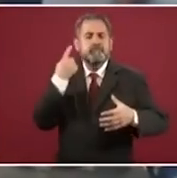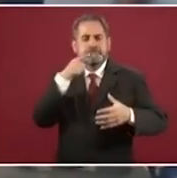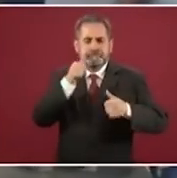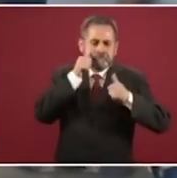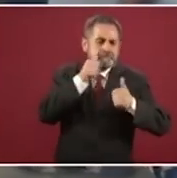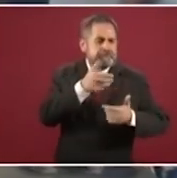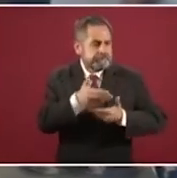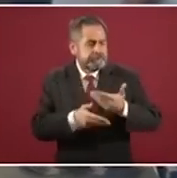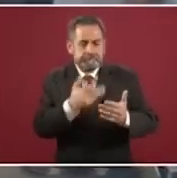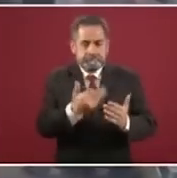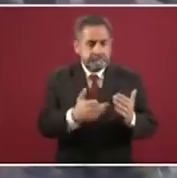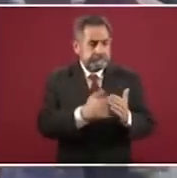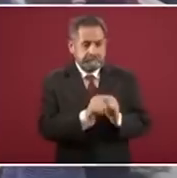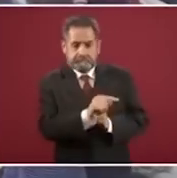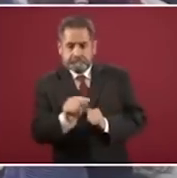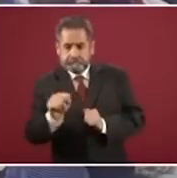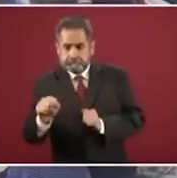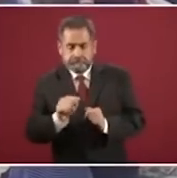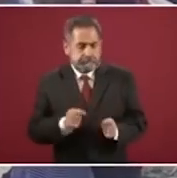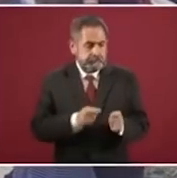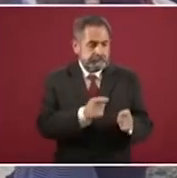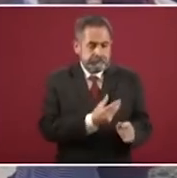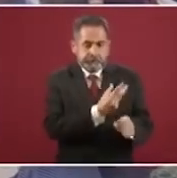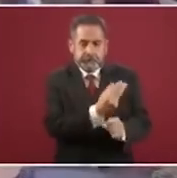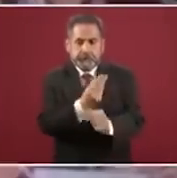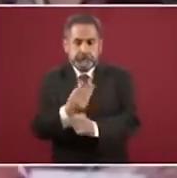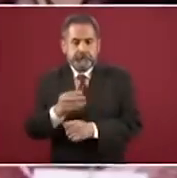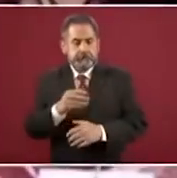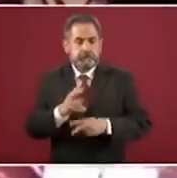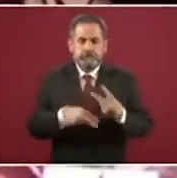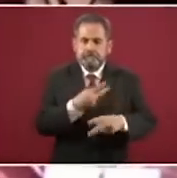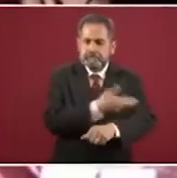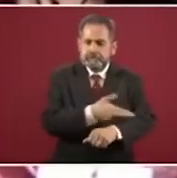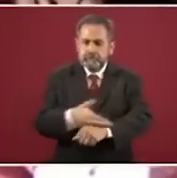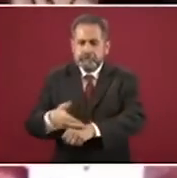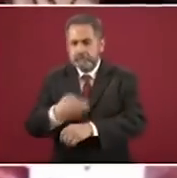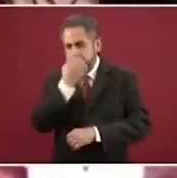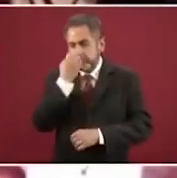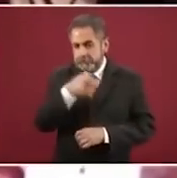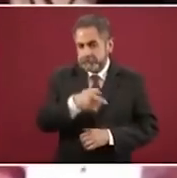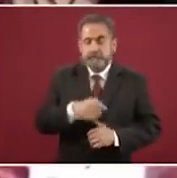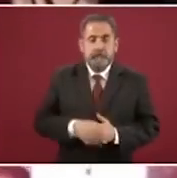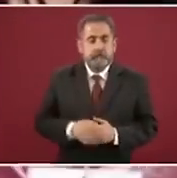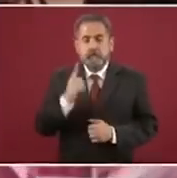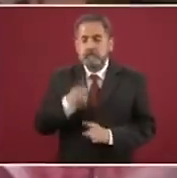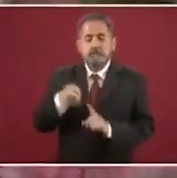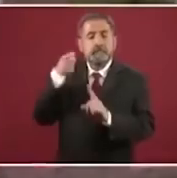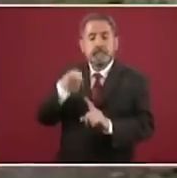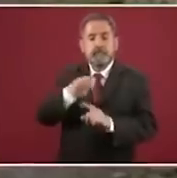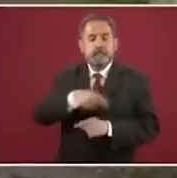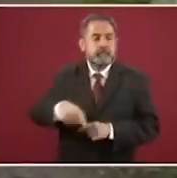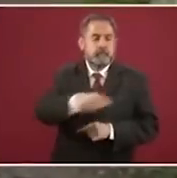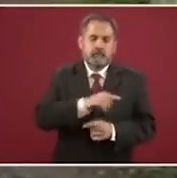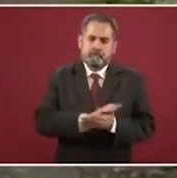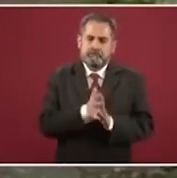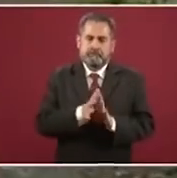las carencias y necesidades de los planteles de educación básica. El objetivo principal es dignificar las condiciones de las escuelas en